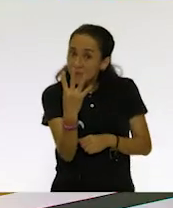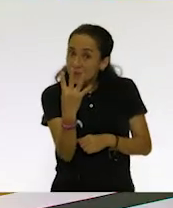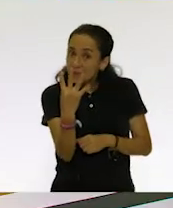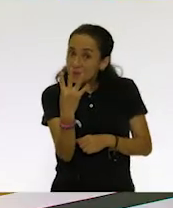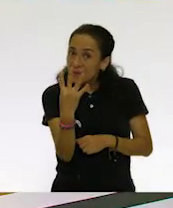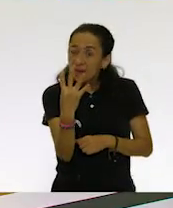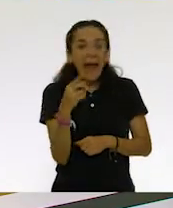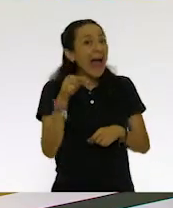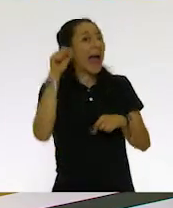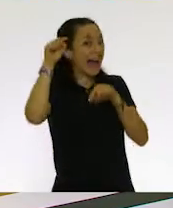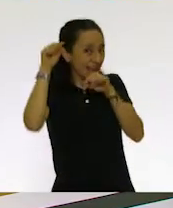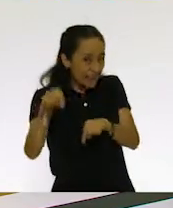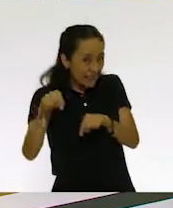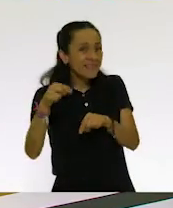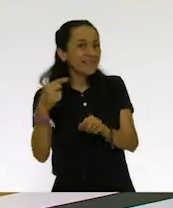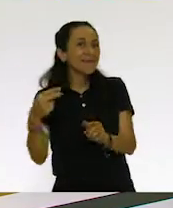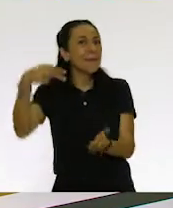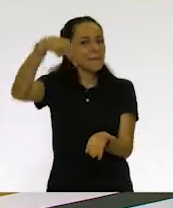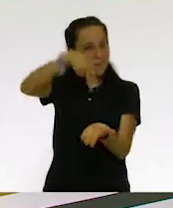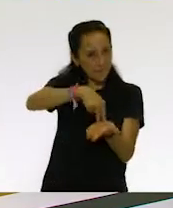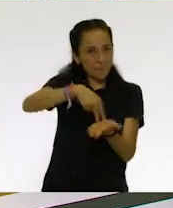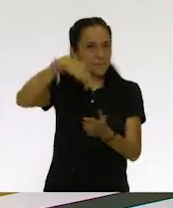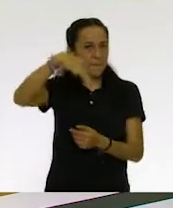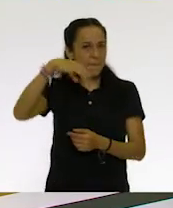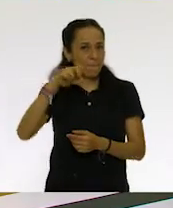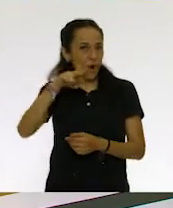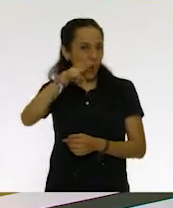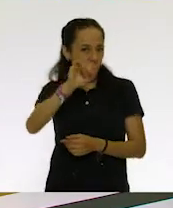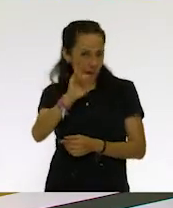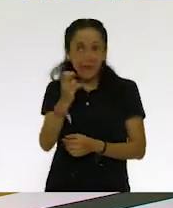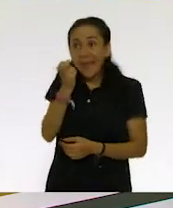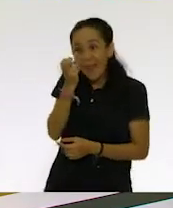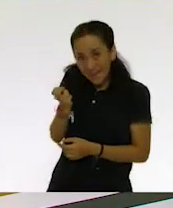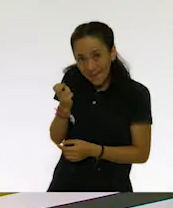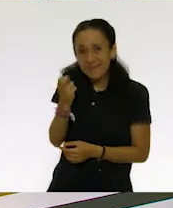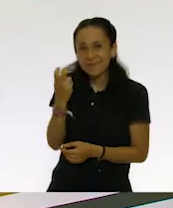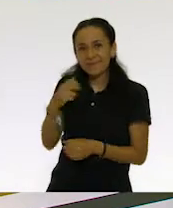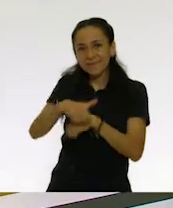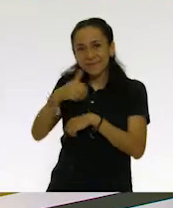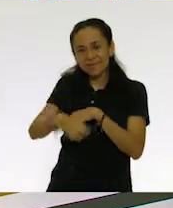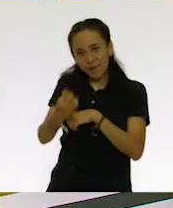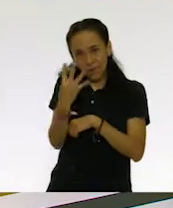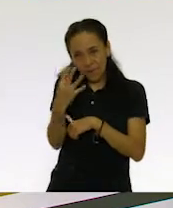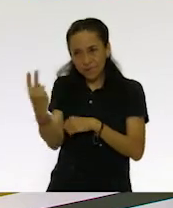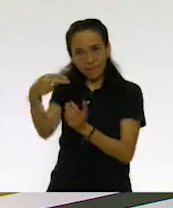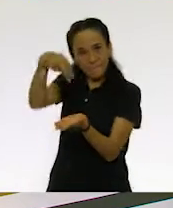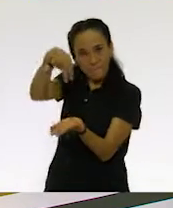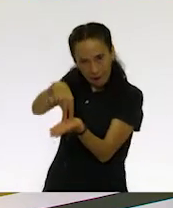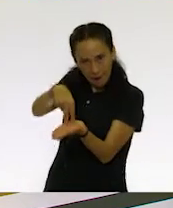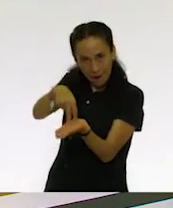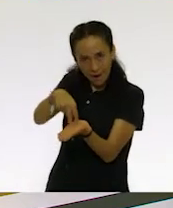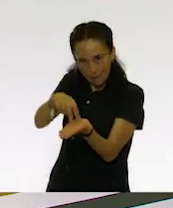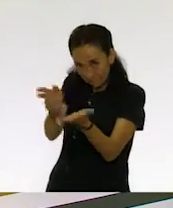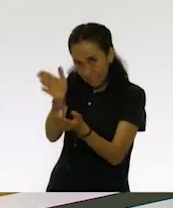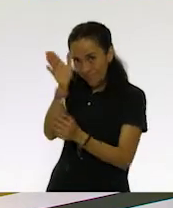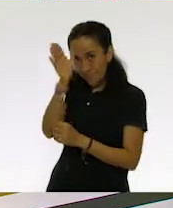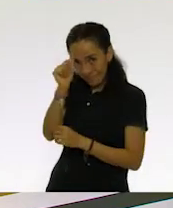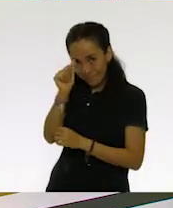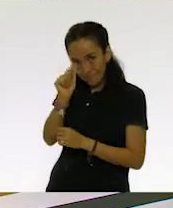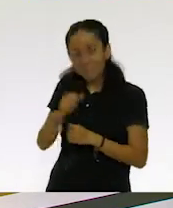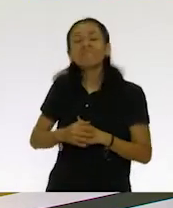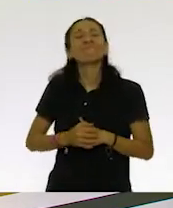1, 2, 3, 4. Ahí estaba Moni. Aquí estaba Moni, en el número 4, ¿de acuerdo? Ahora vamos a